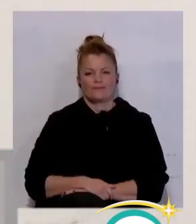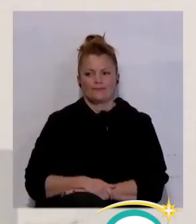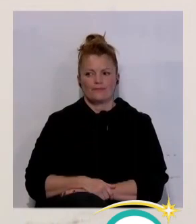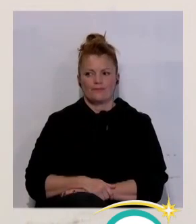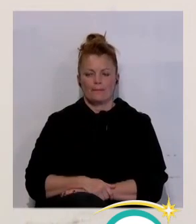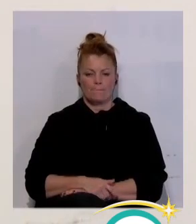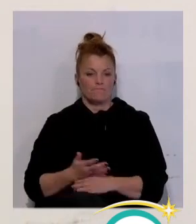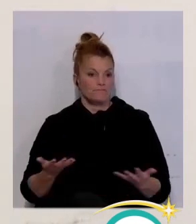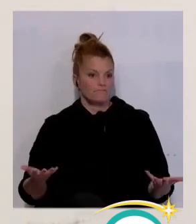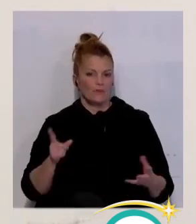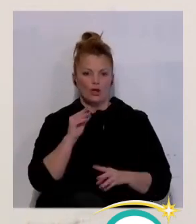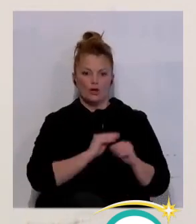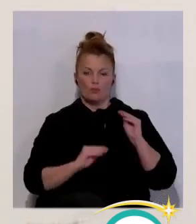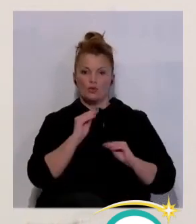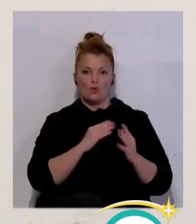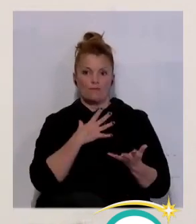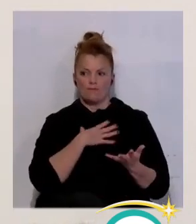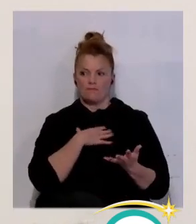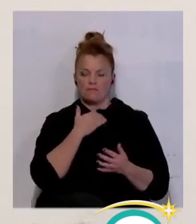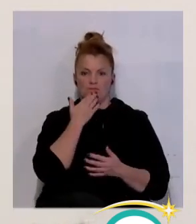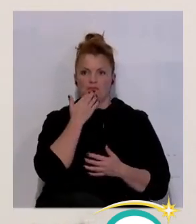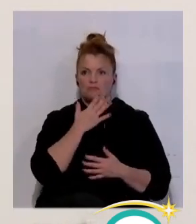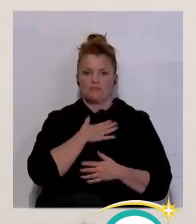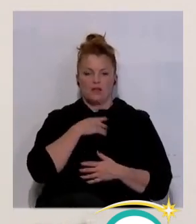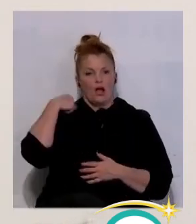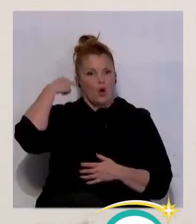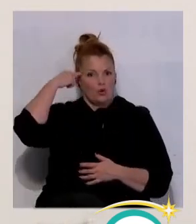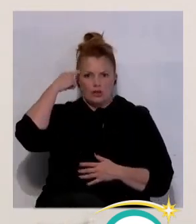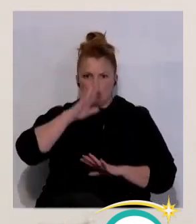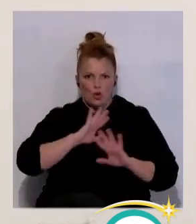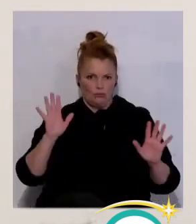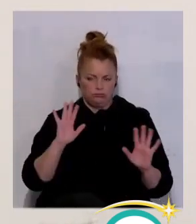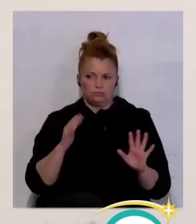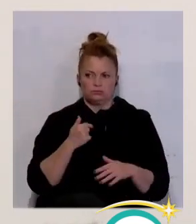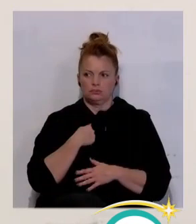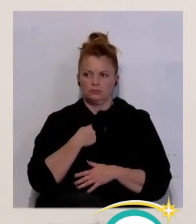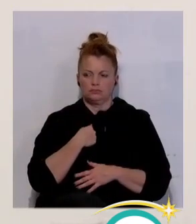No puedo remediar, lo mío es casi una obsesión,